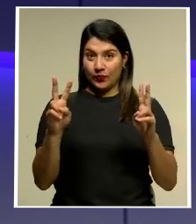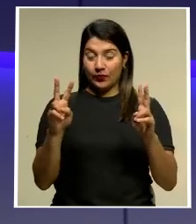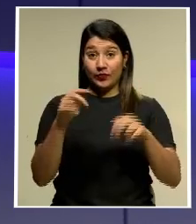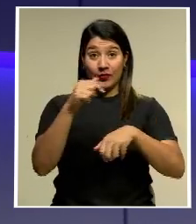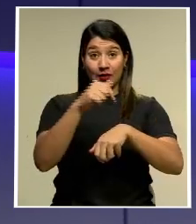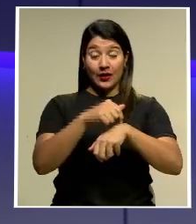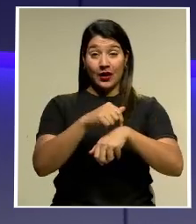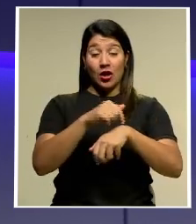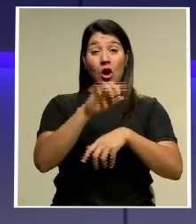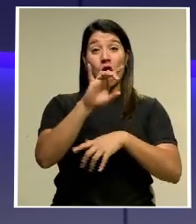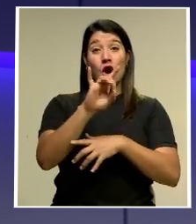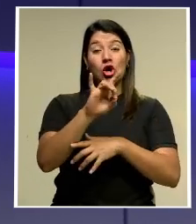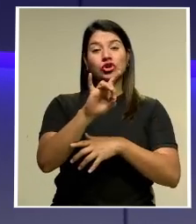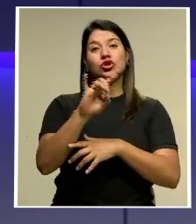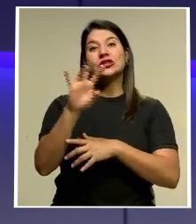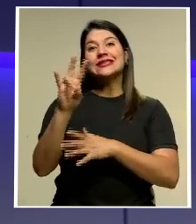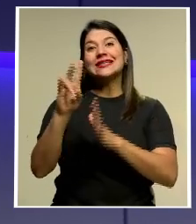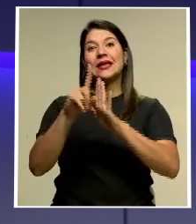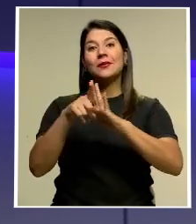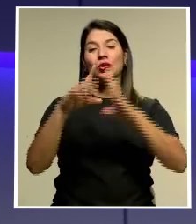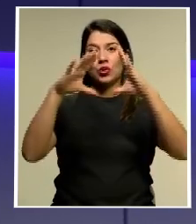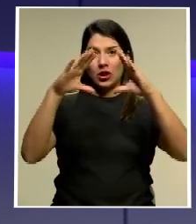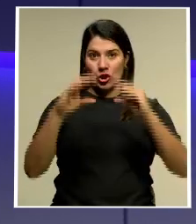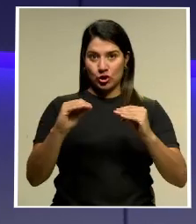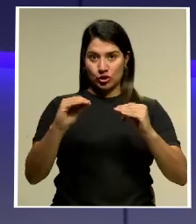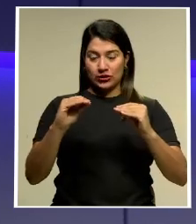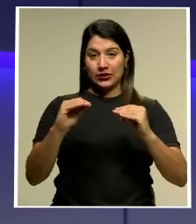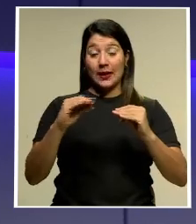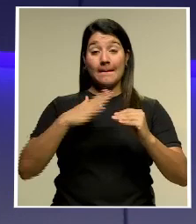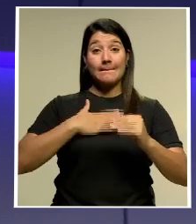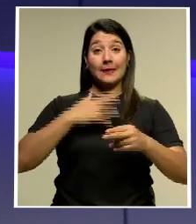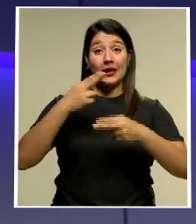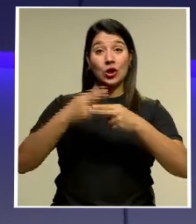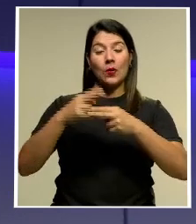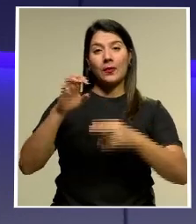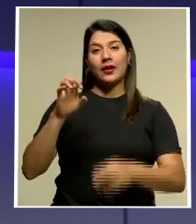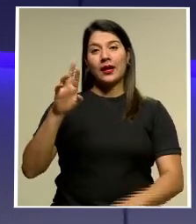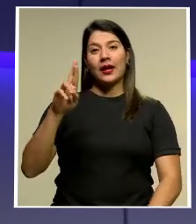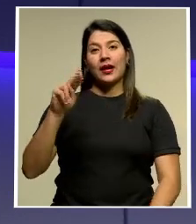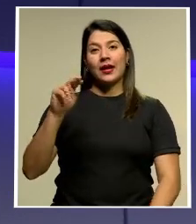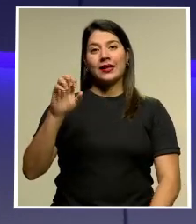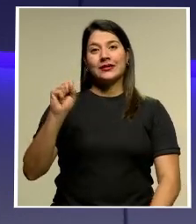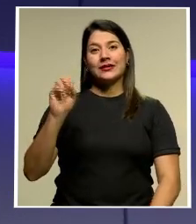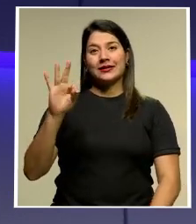a las 8 y 7 de la noche. Soy Ernesto Rivera.